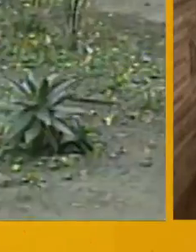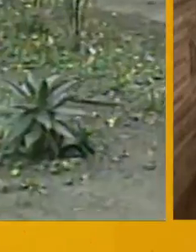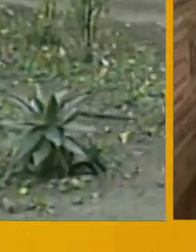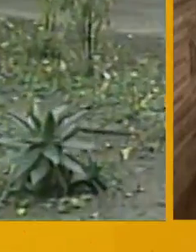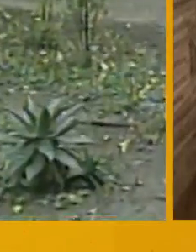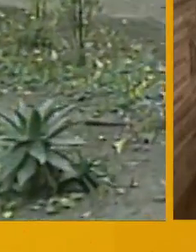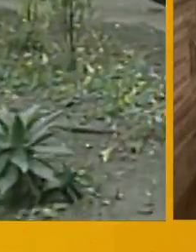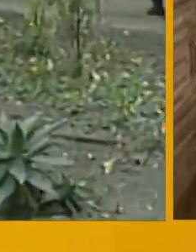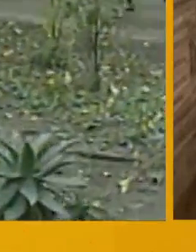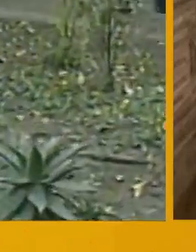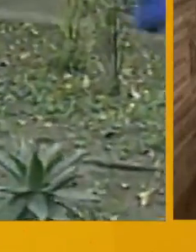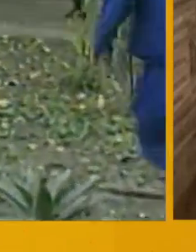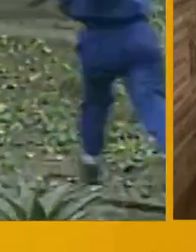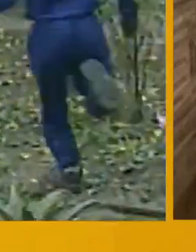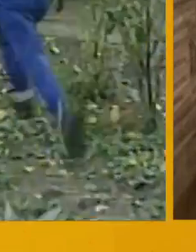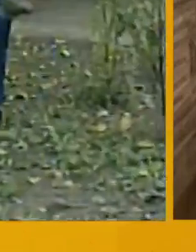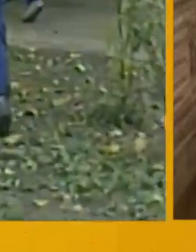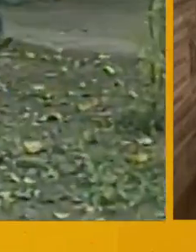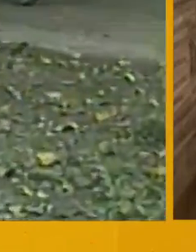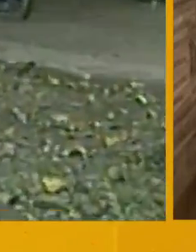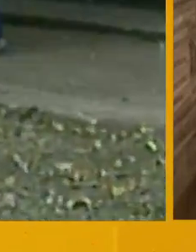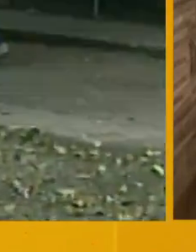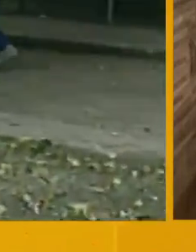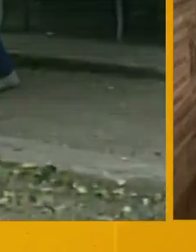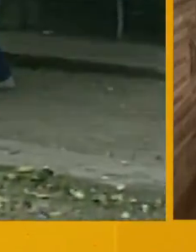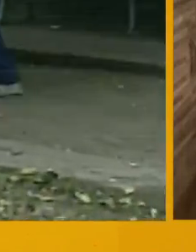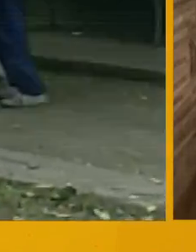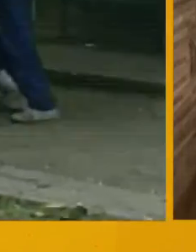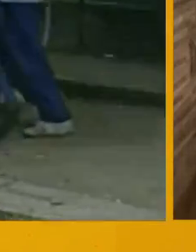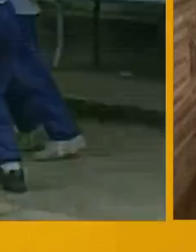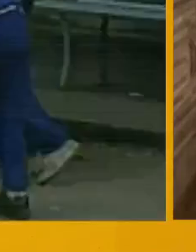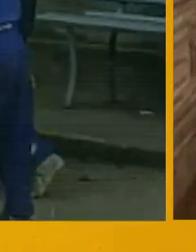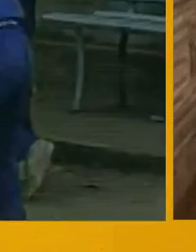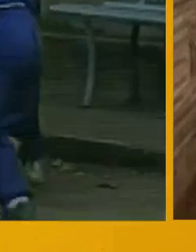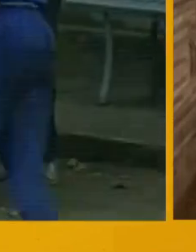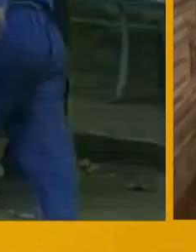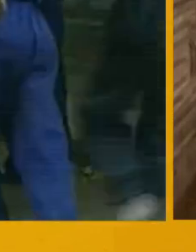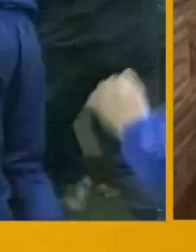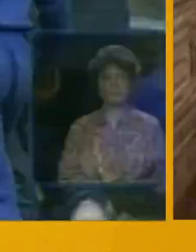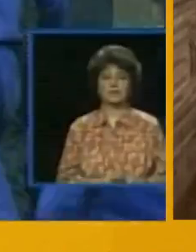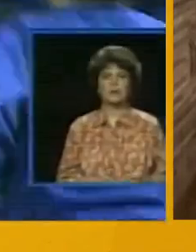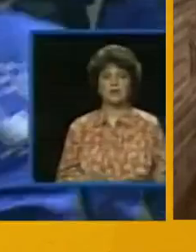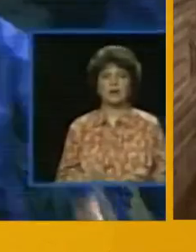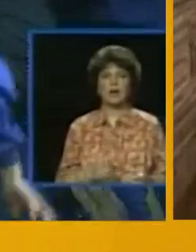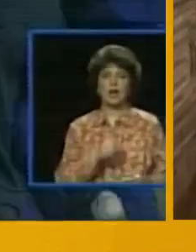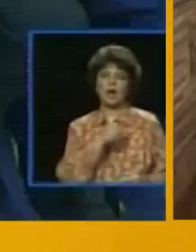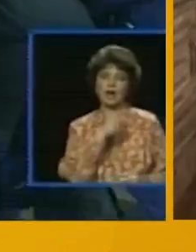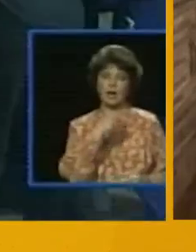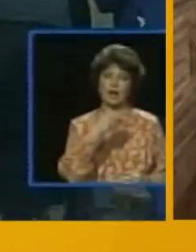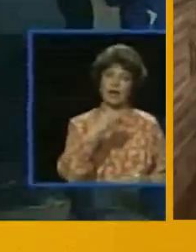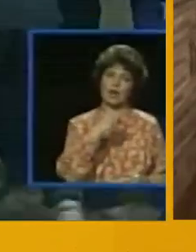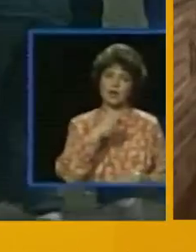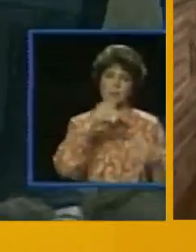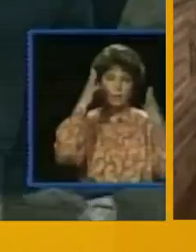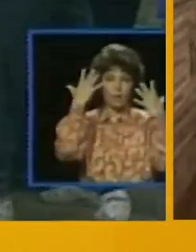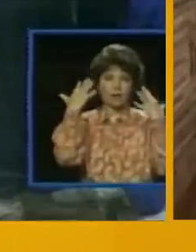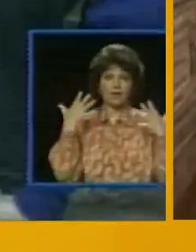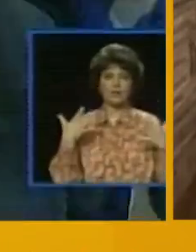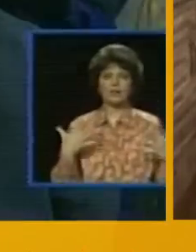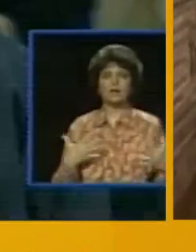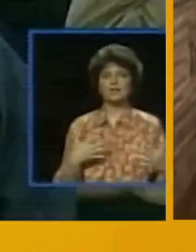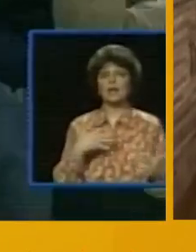Lindo recuerdo. Sí, sabes que aparte que era un periodo muy, muy difícil